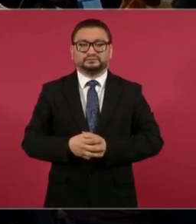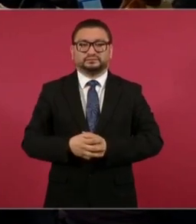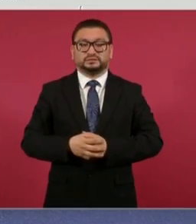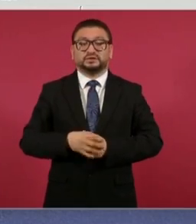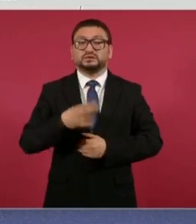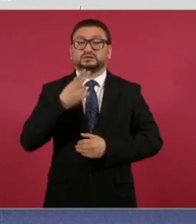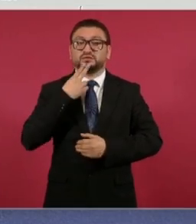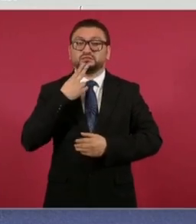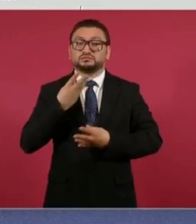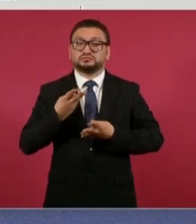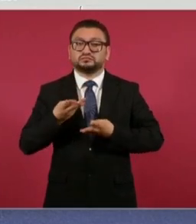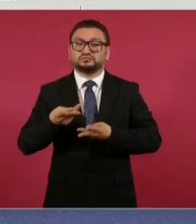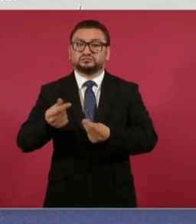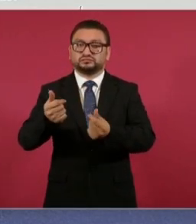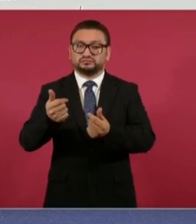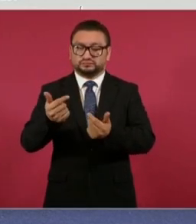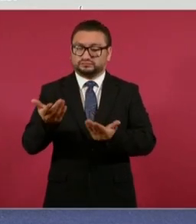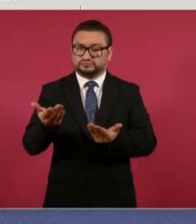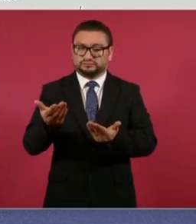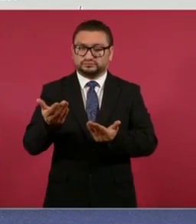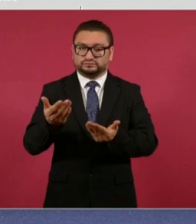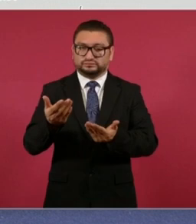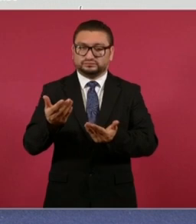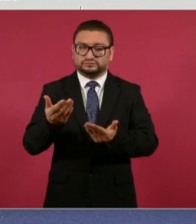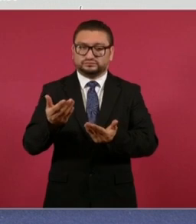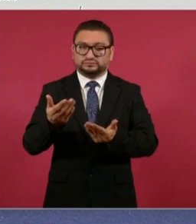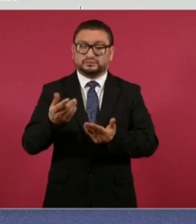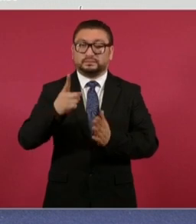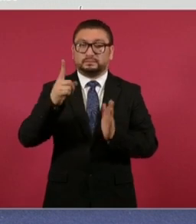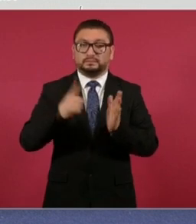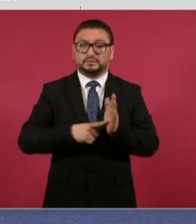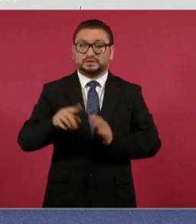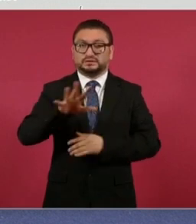Y esto es lo que ejercemos autorizado